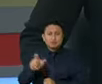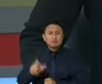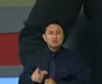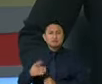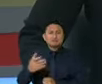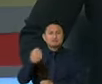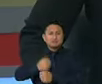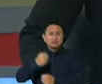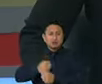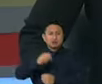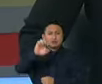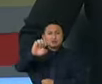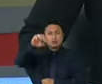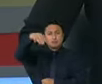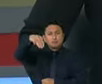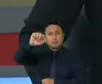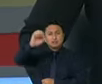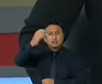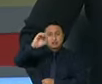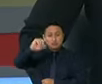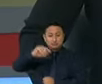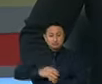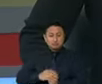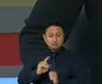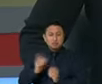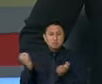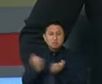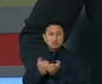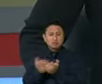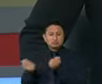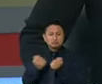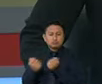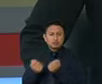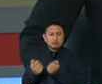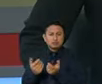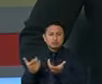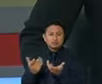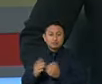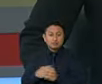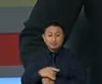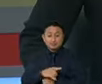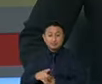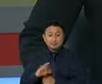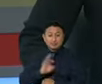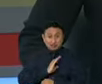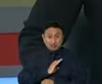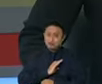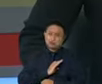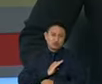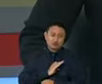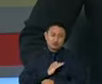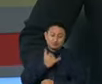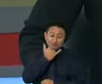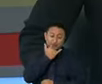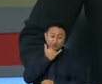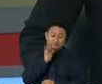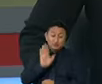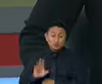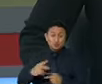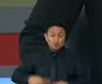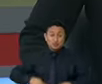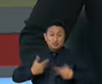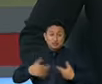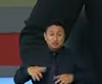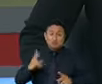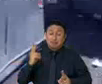Maceo confirman que la situación del manejo de la basura se lo estaría haciendo de manera no técnica, a riesgo de su propia